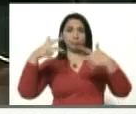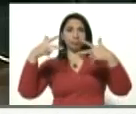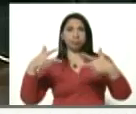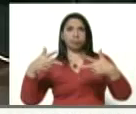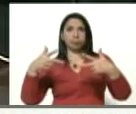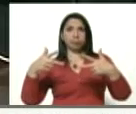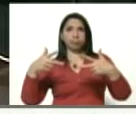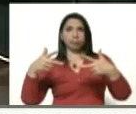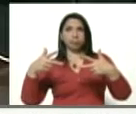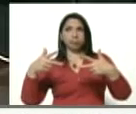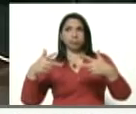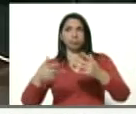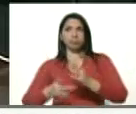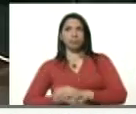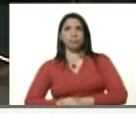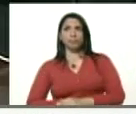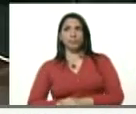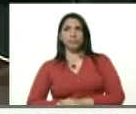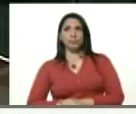Videollamada.